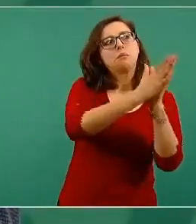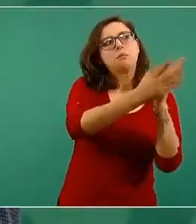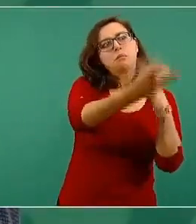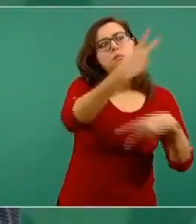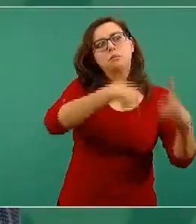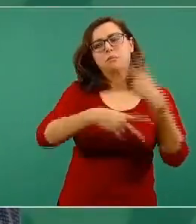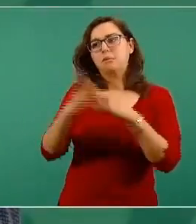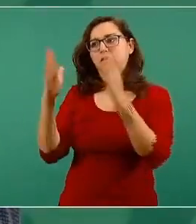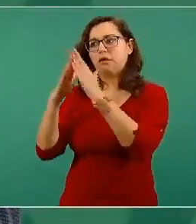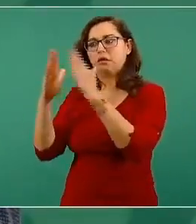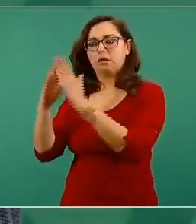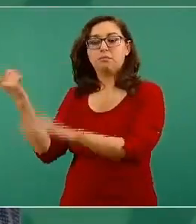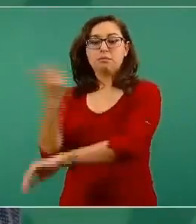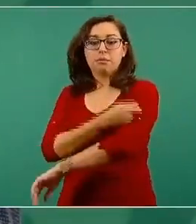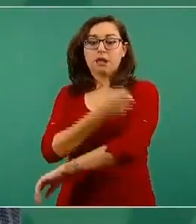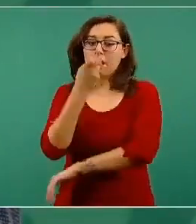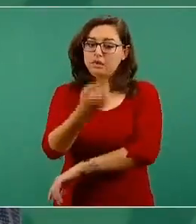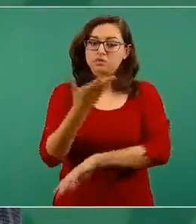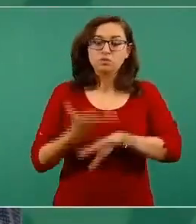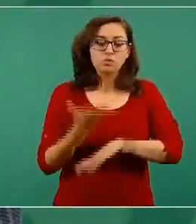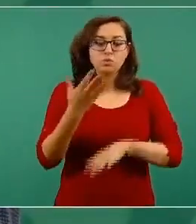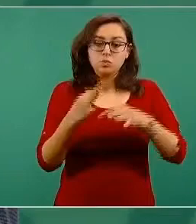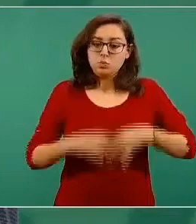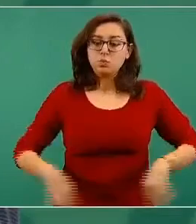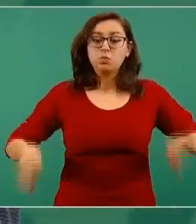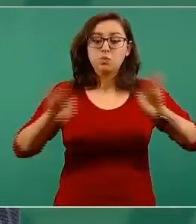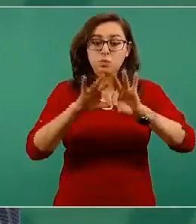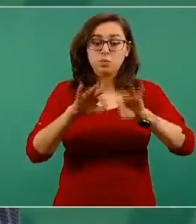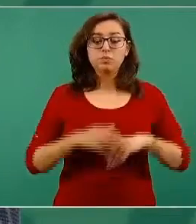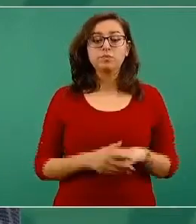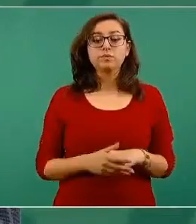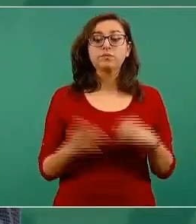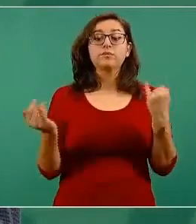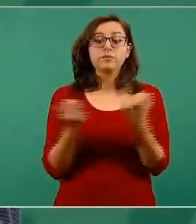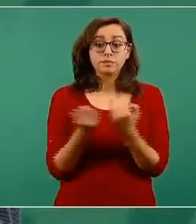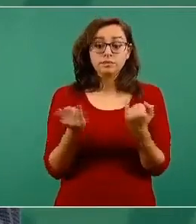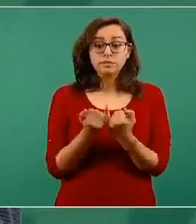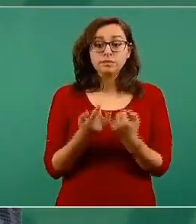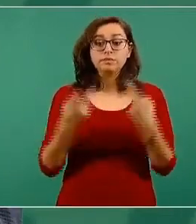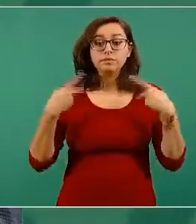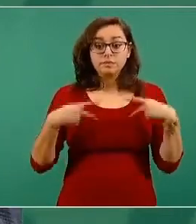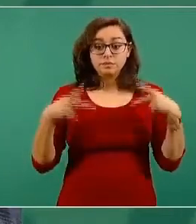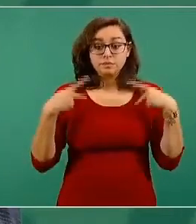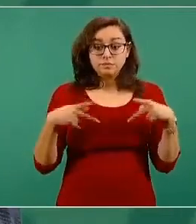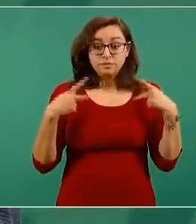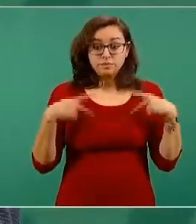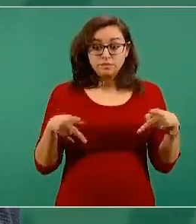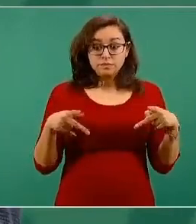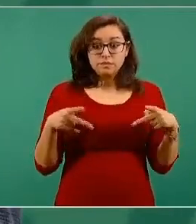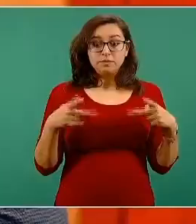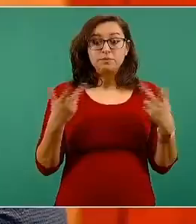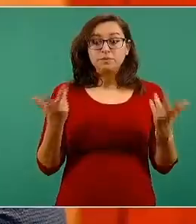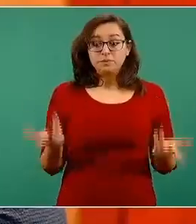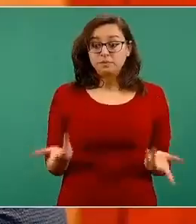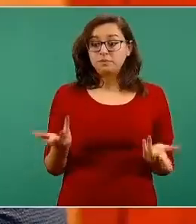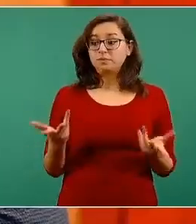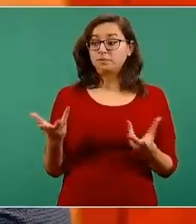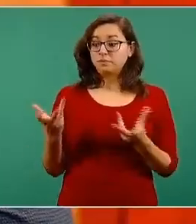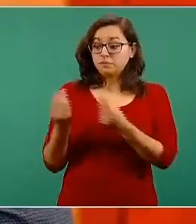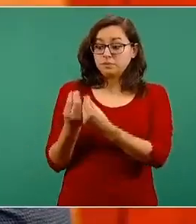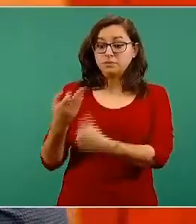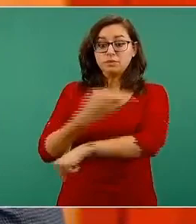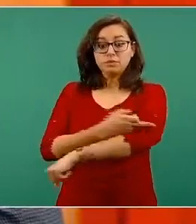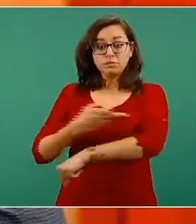de la vacunación en casa. Eso es muy importante. También es muy importante que las personas que cuidan, que conviven con los adultos